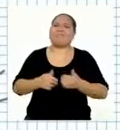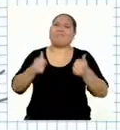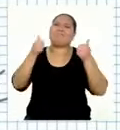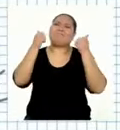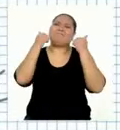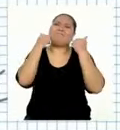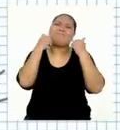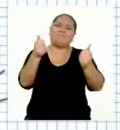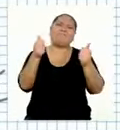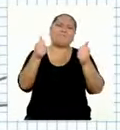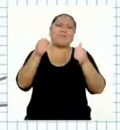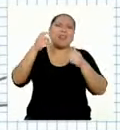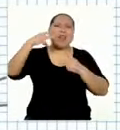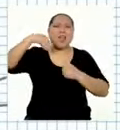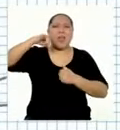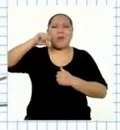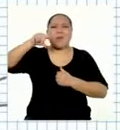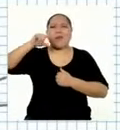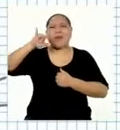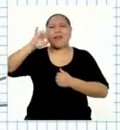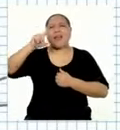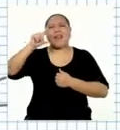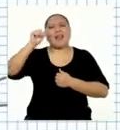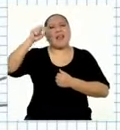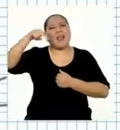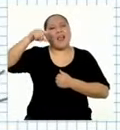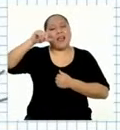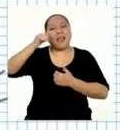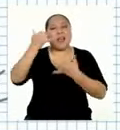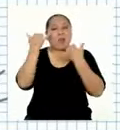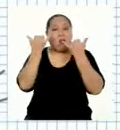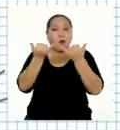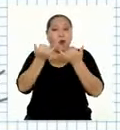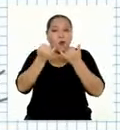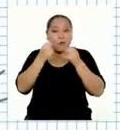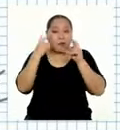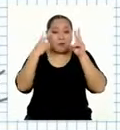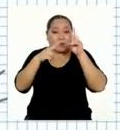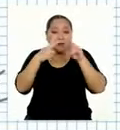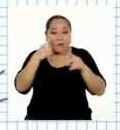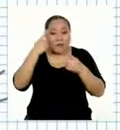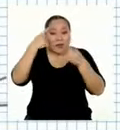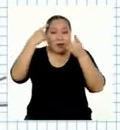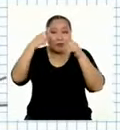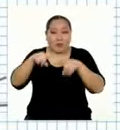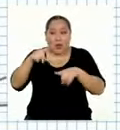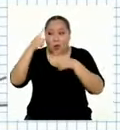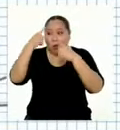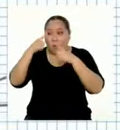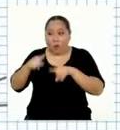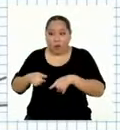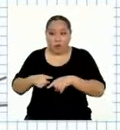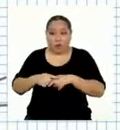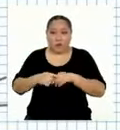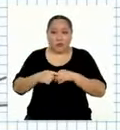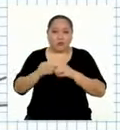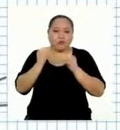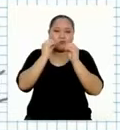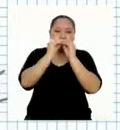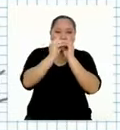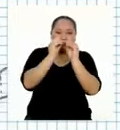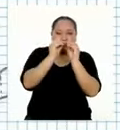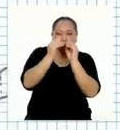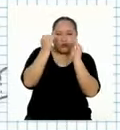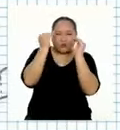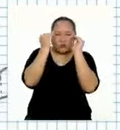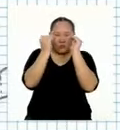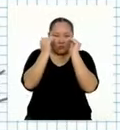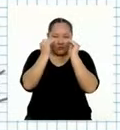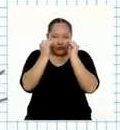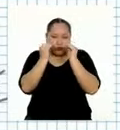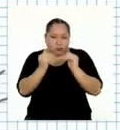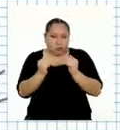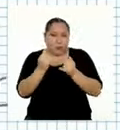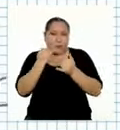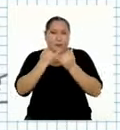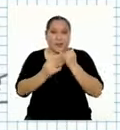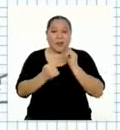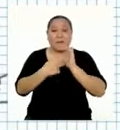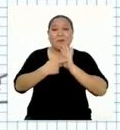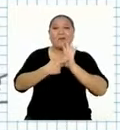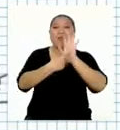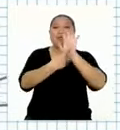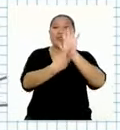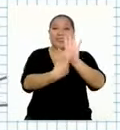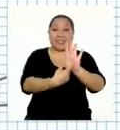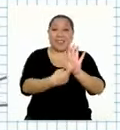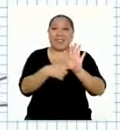Fantástico, Miguel Ángel. Hoy vamos a revisar nuestros acuerdos, redactar la versión final,